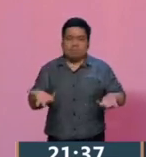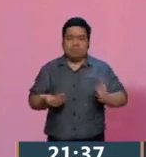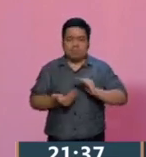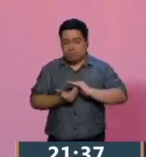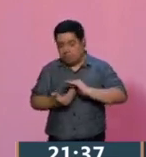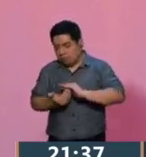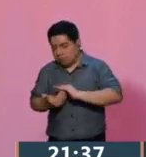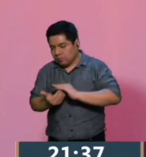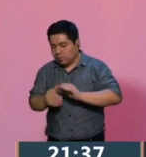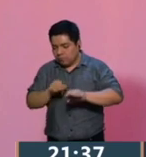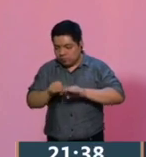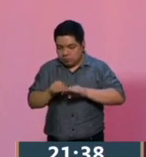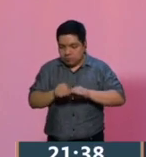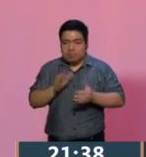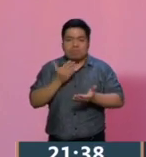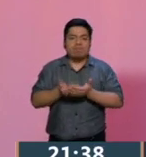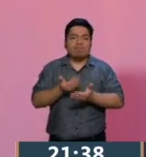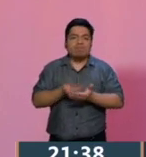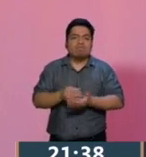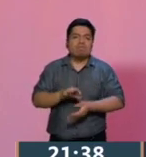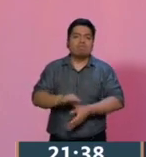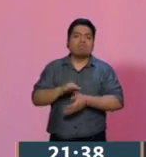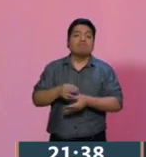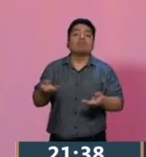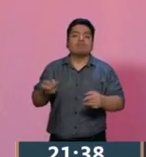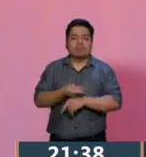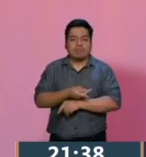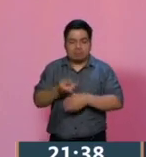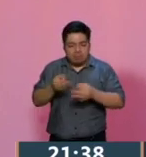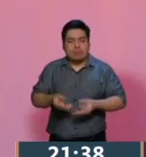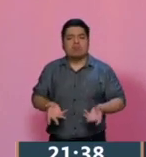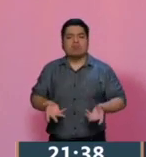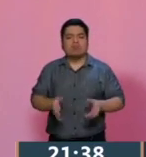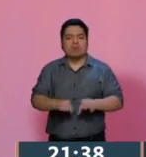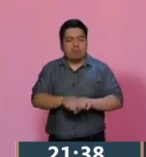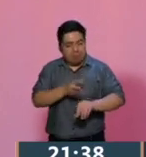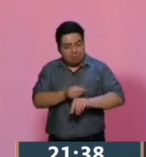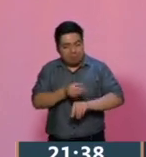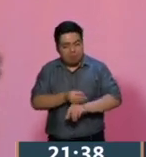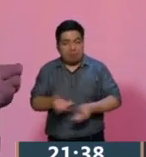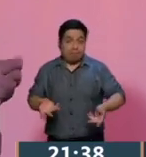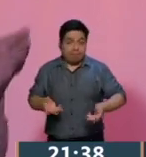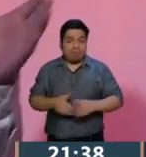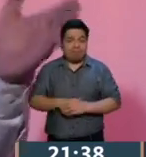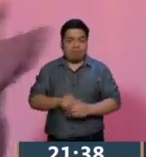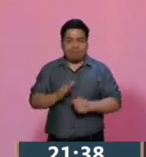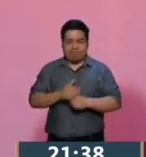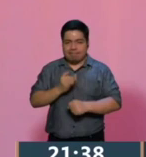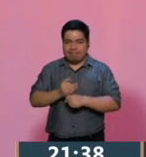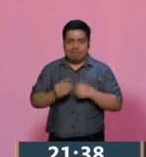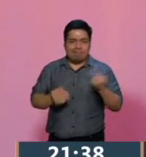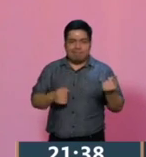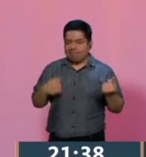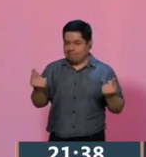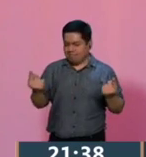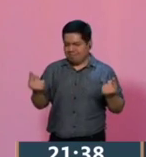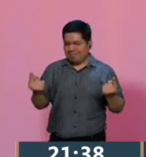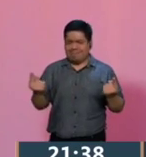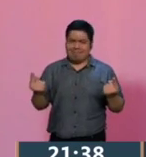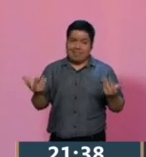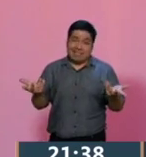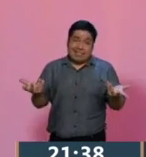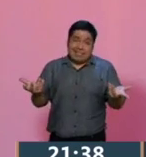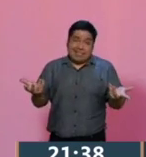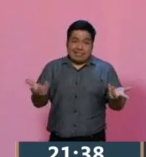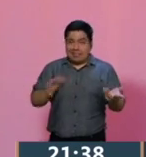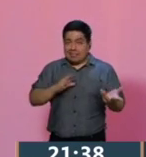haber atención, una mesa técnica que pueda decirnos con toda claridad qué es lo que está pasando y cómo se va a resolver. Porque lo que está claro